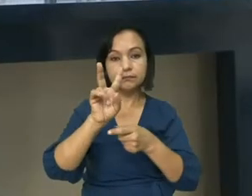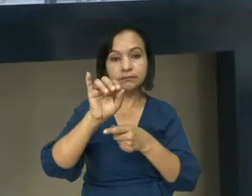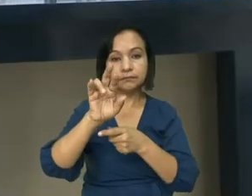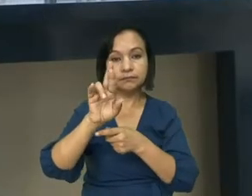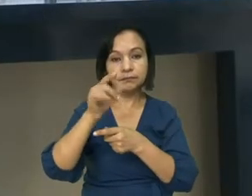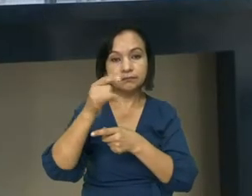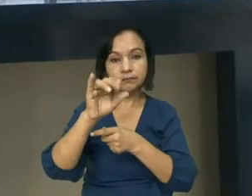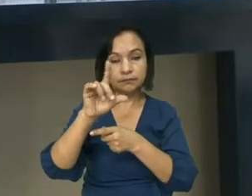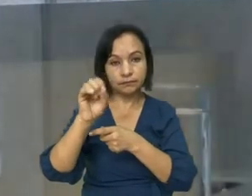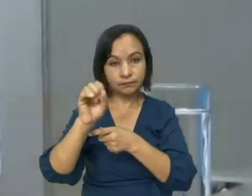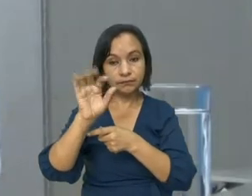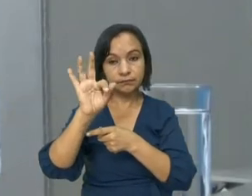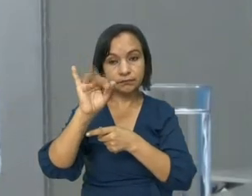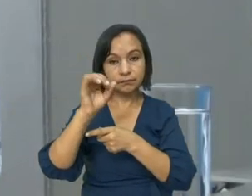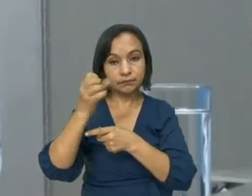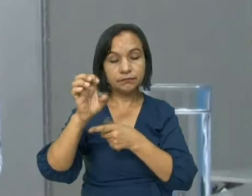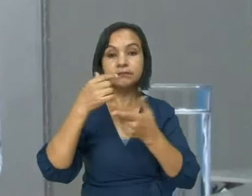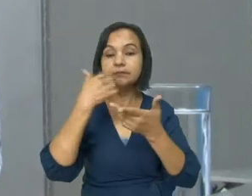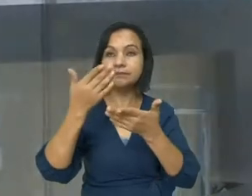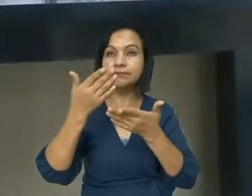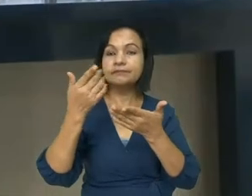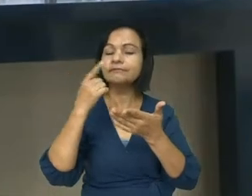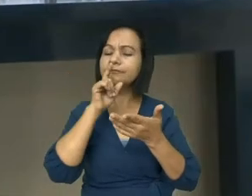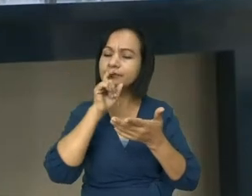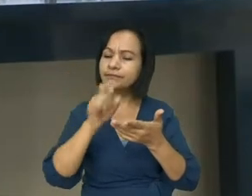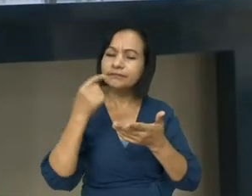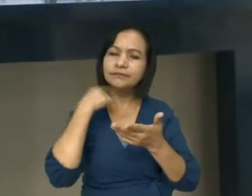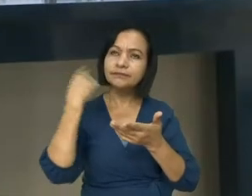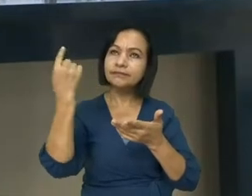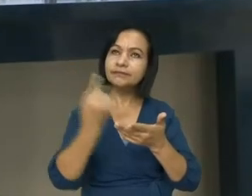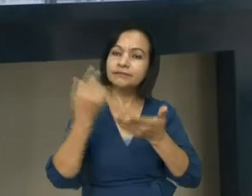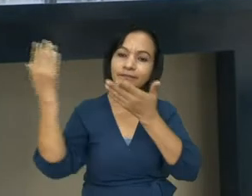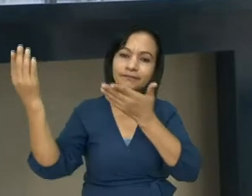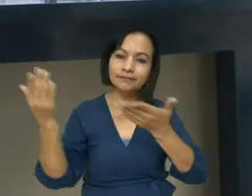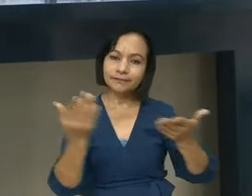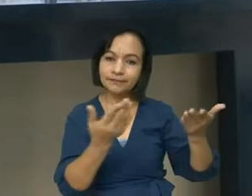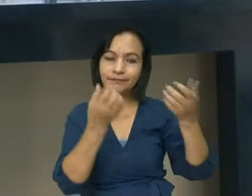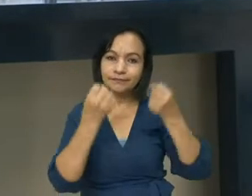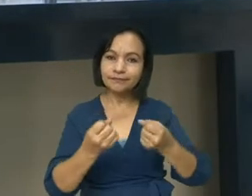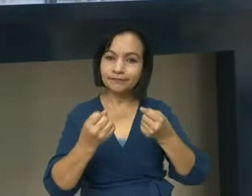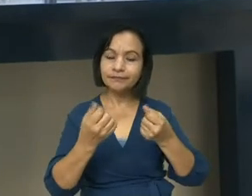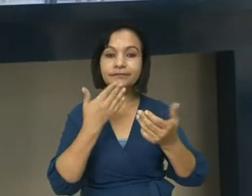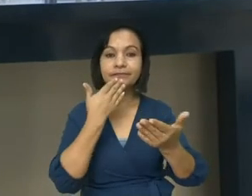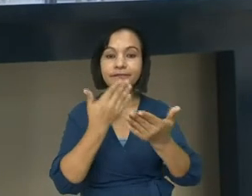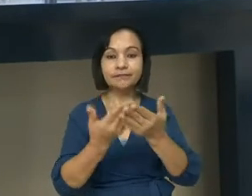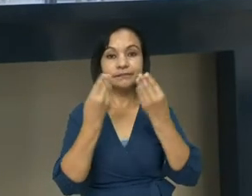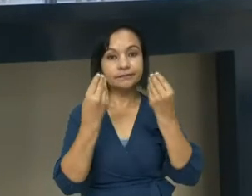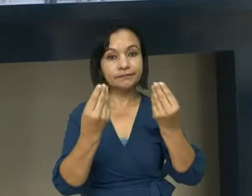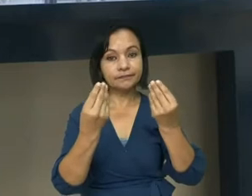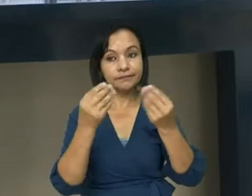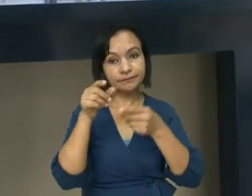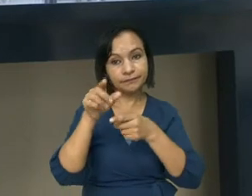director ejecutivo del FICE. Compañero Virgilio, siempre es un gusto tenerlo con nosotros. Bienvenido. Muchas gracias, Iván Elmer.